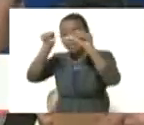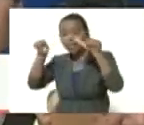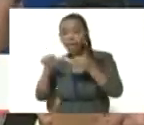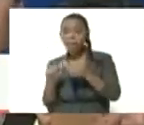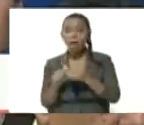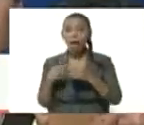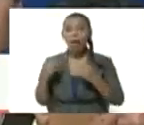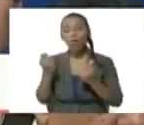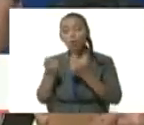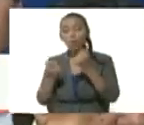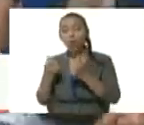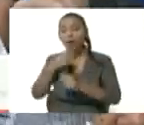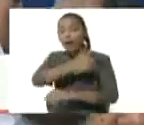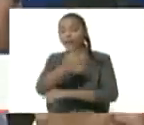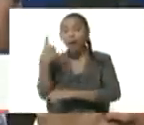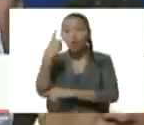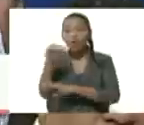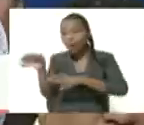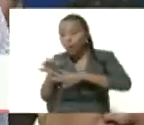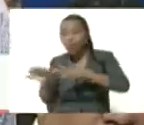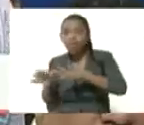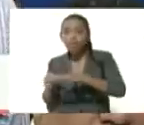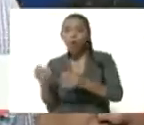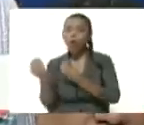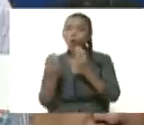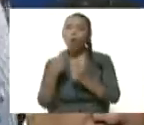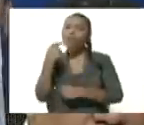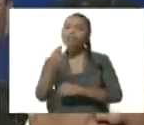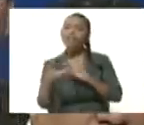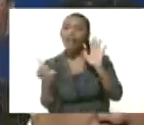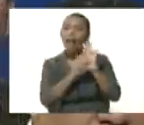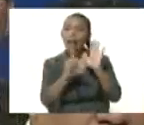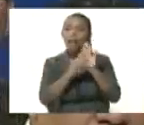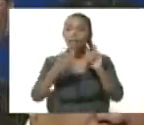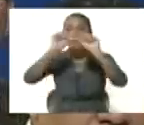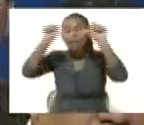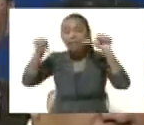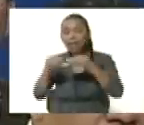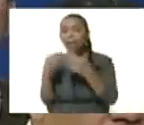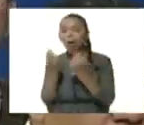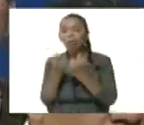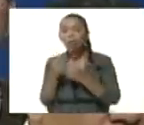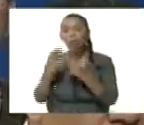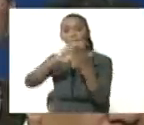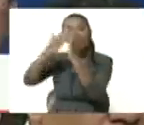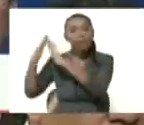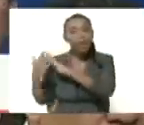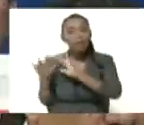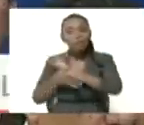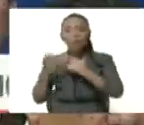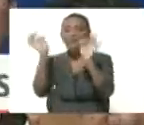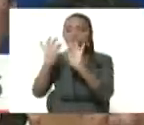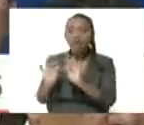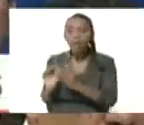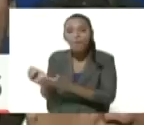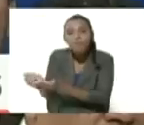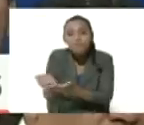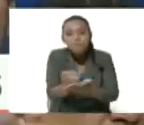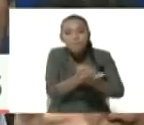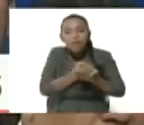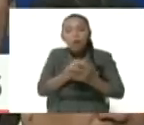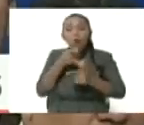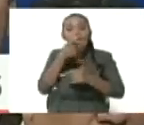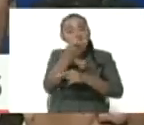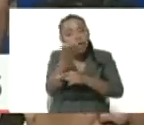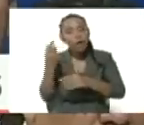comunales dentro de cada uno de nuestros municipios, como manda la Ley Orgánica del Sistema Económico Comunal, los modelos de reciclaje comunal que usted